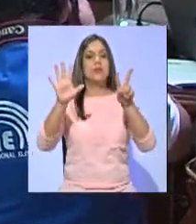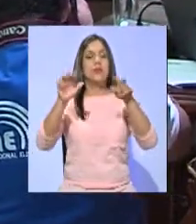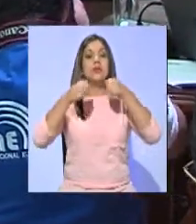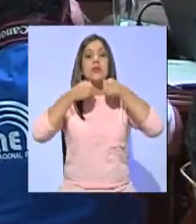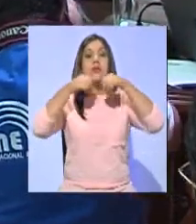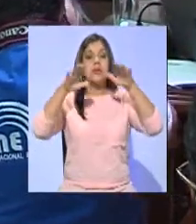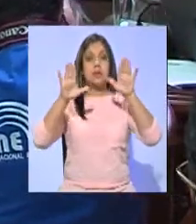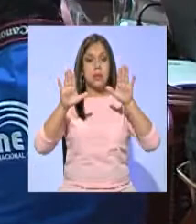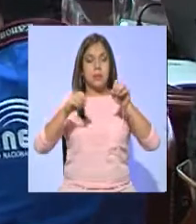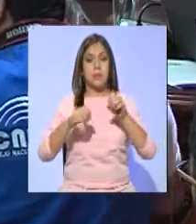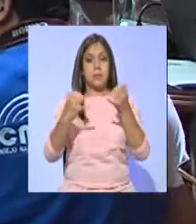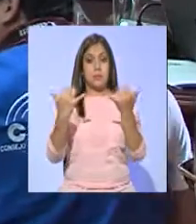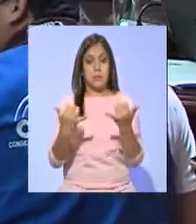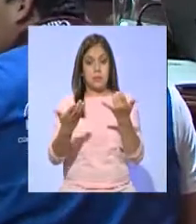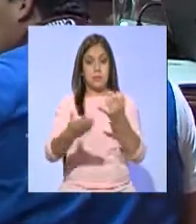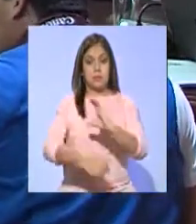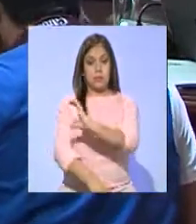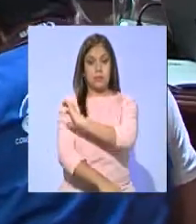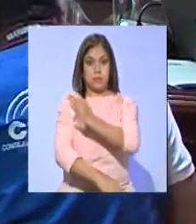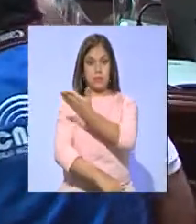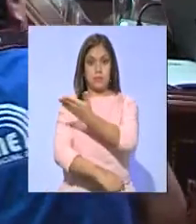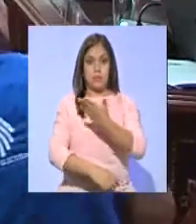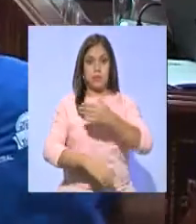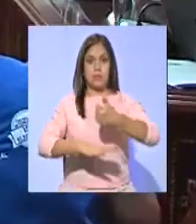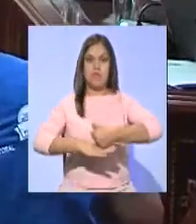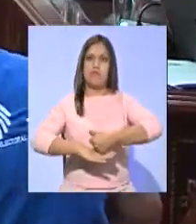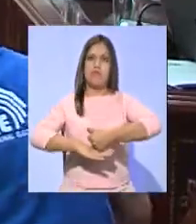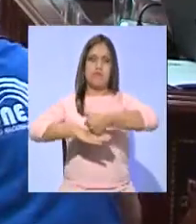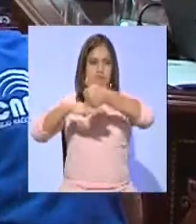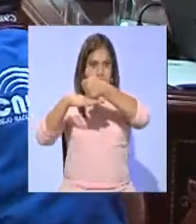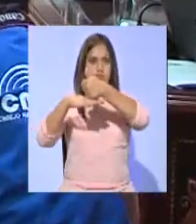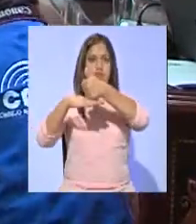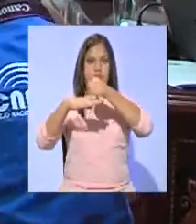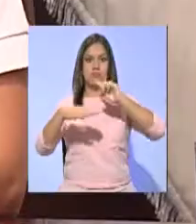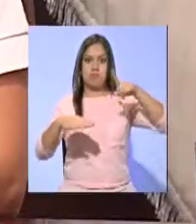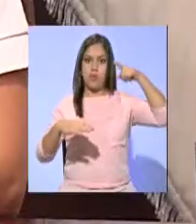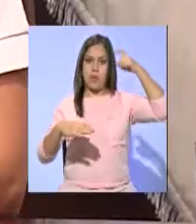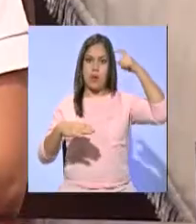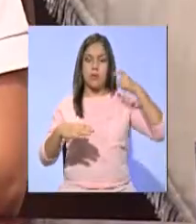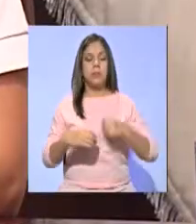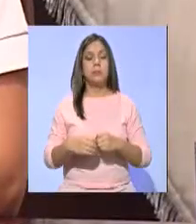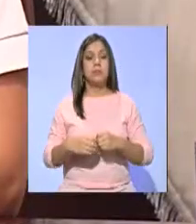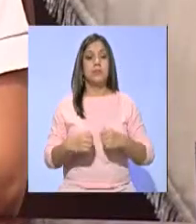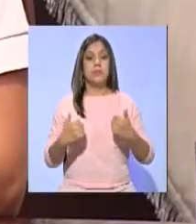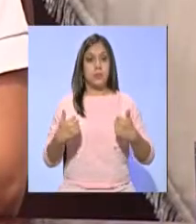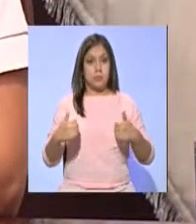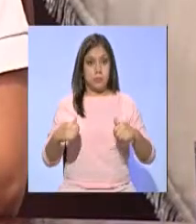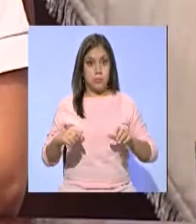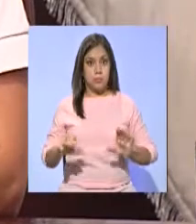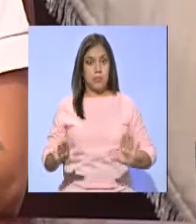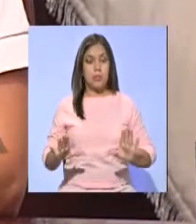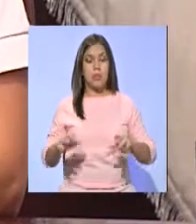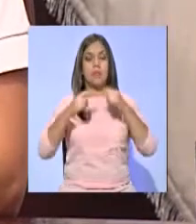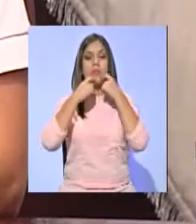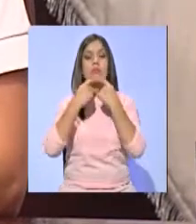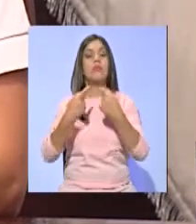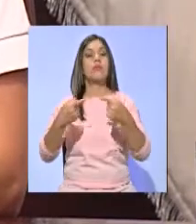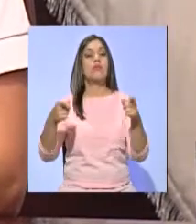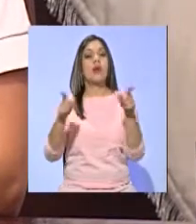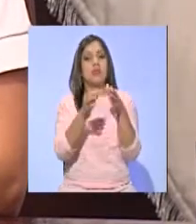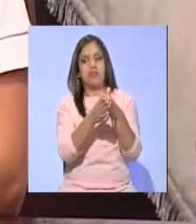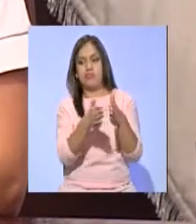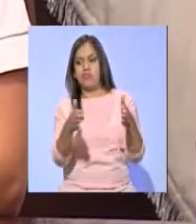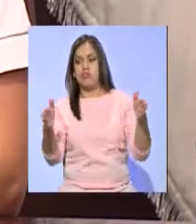diciembre. Ahora el organismo electoral se convierte en la máxima autoridad del Estado. Una vez que se ha declarado el periodo